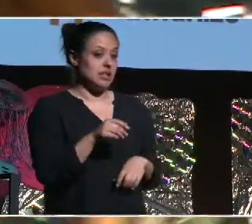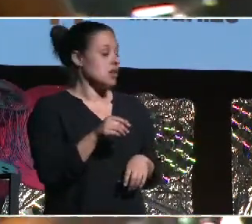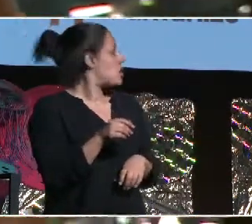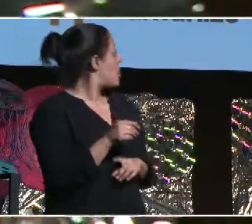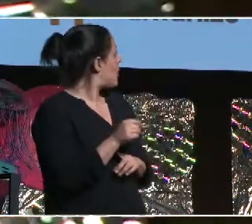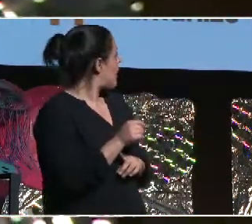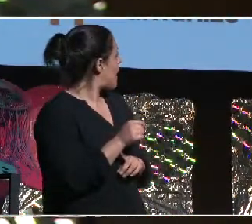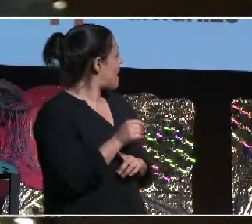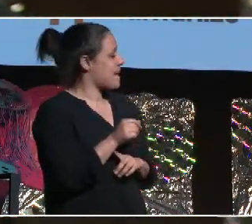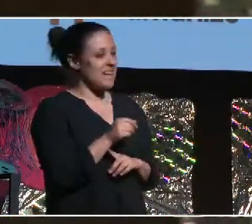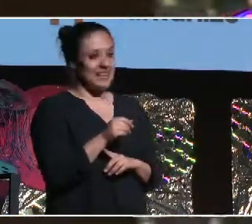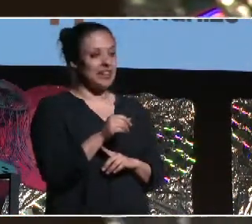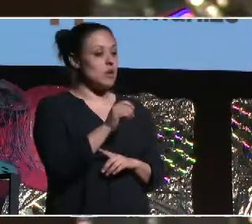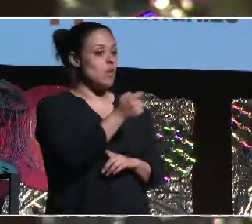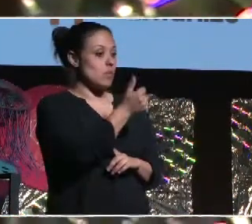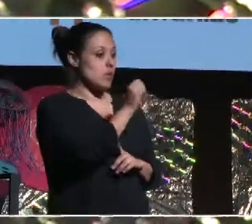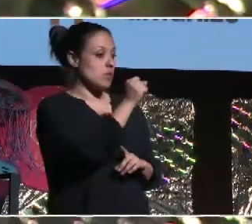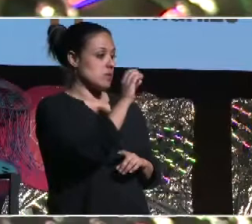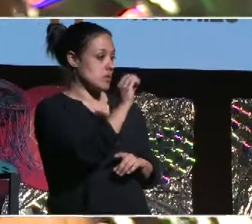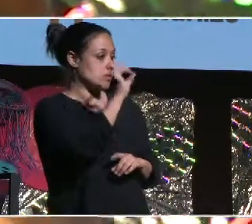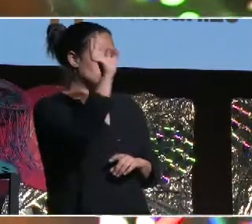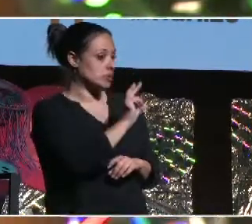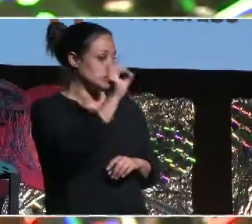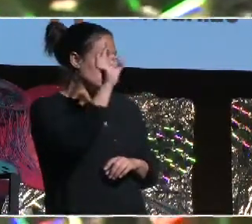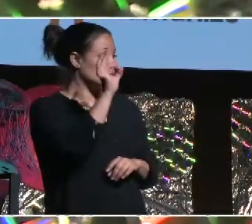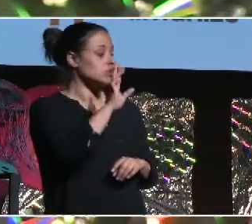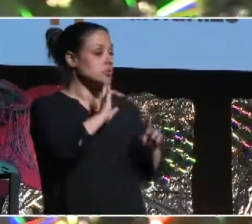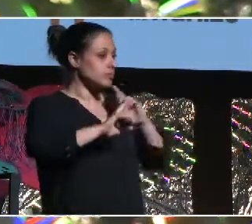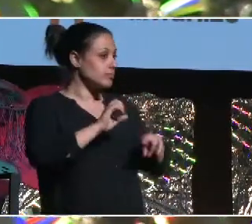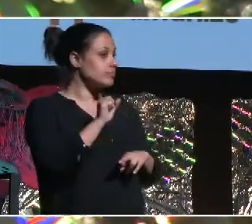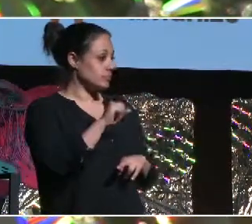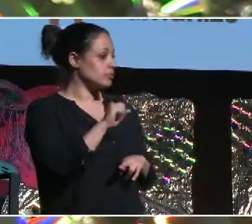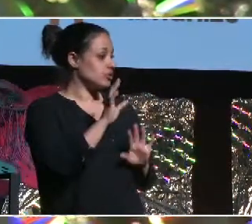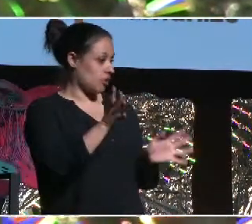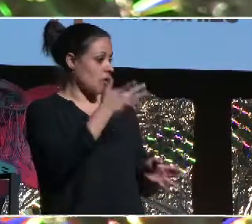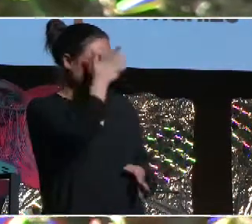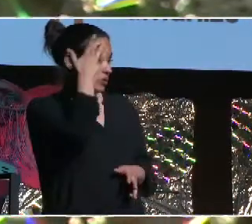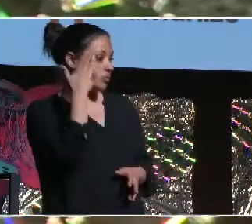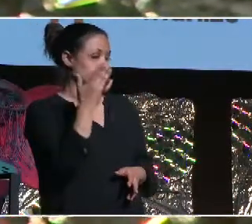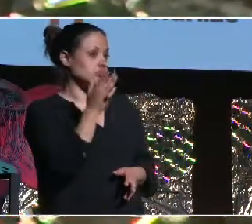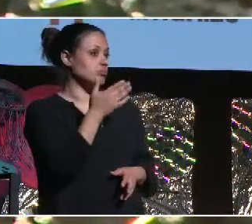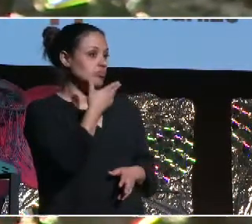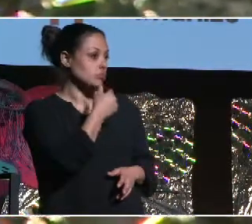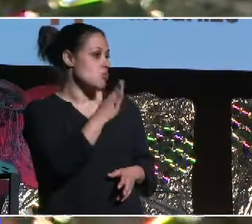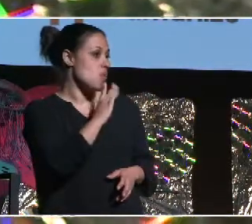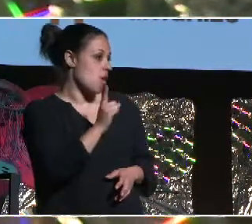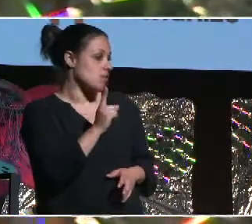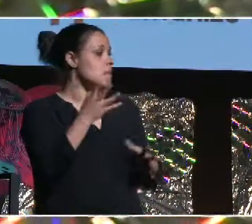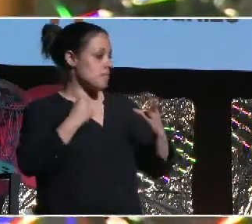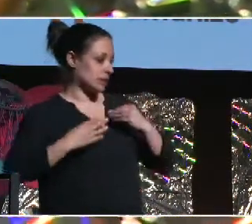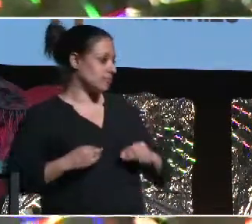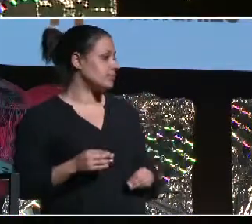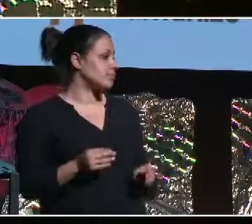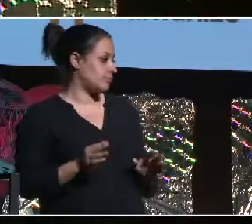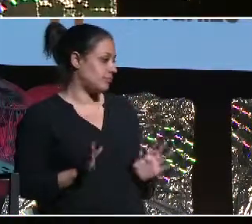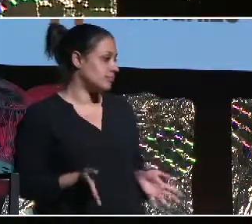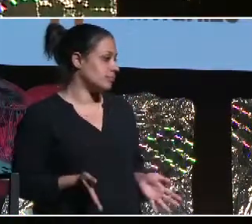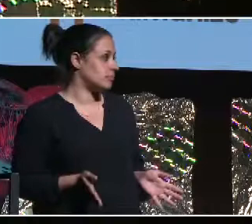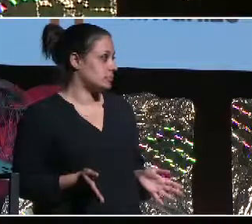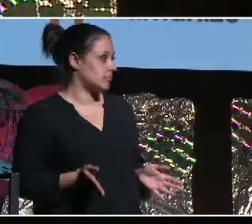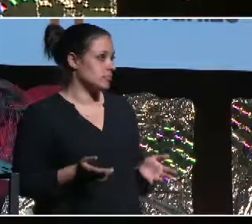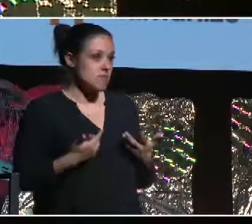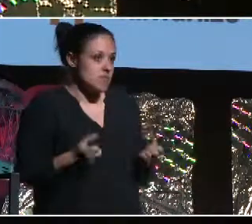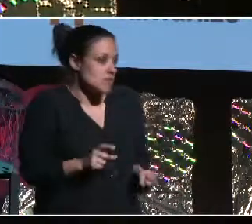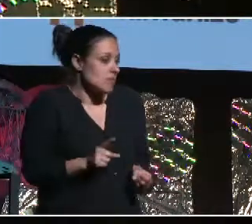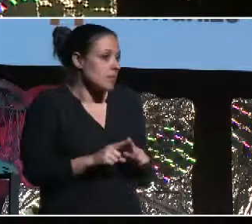solamente, generaron una revolución, estaban en todos los diarios, salían todos los distintos gráficos como